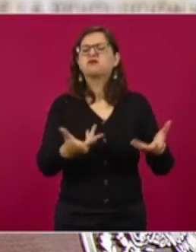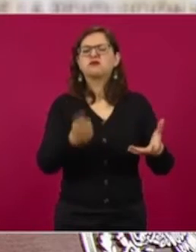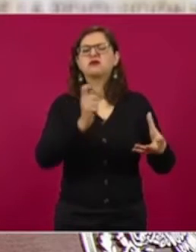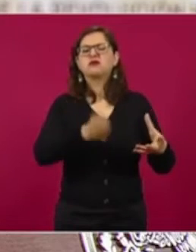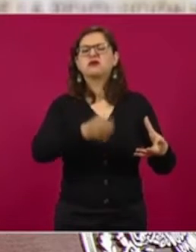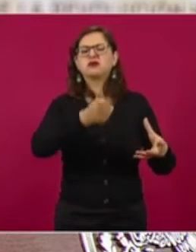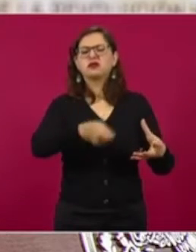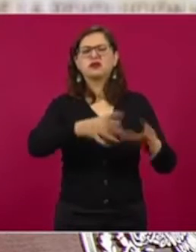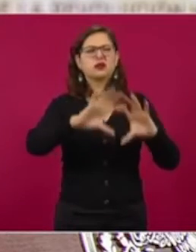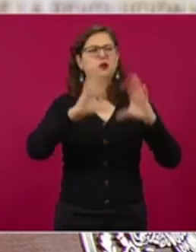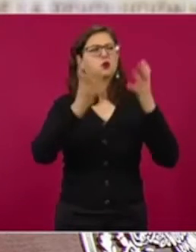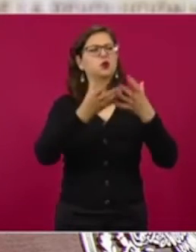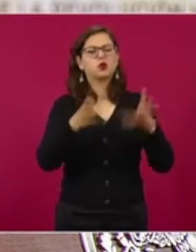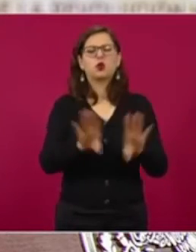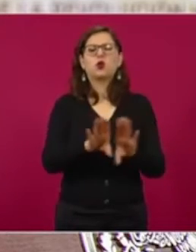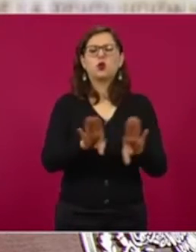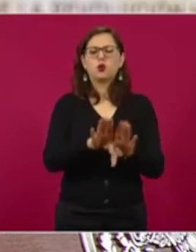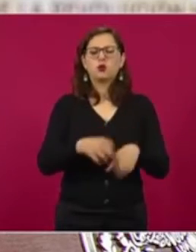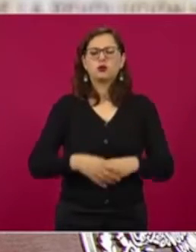Por lo general,